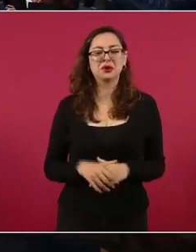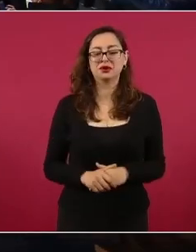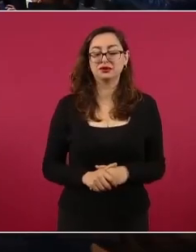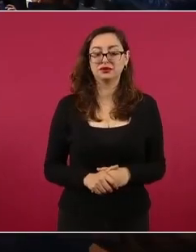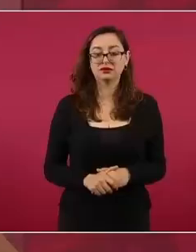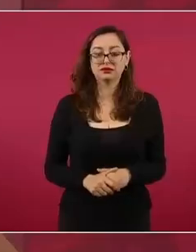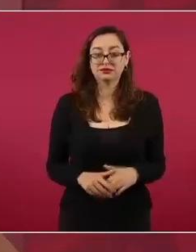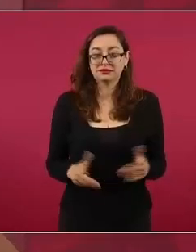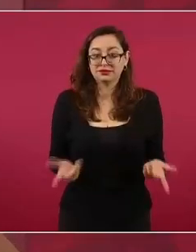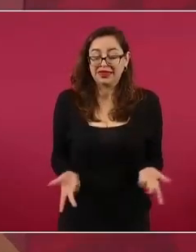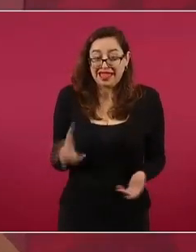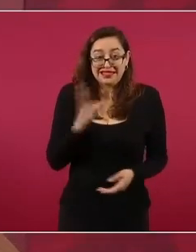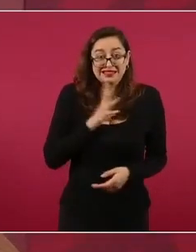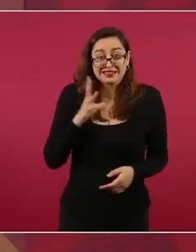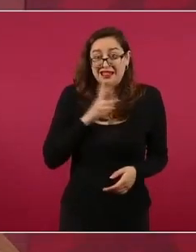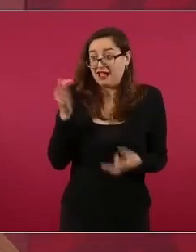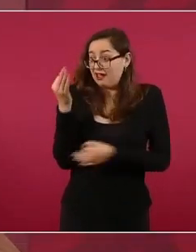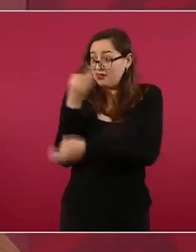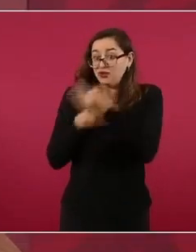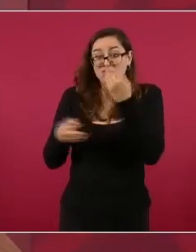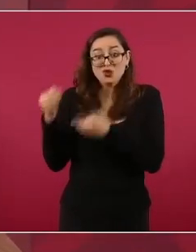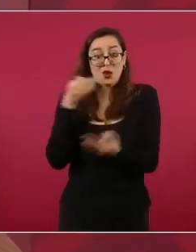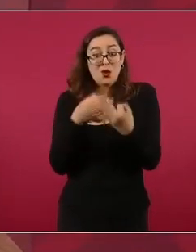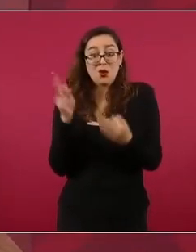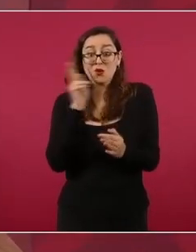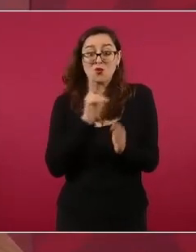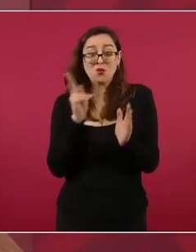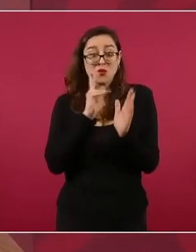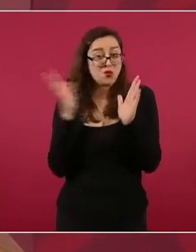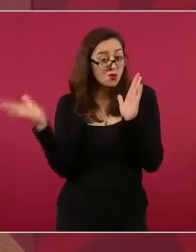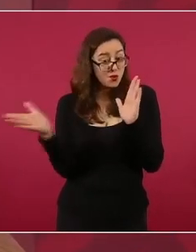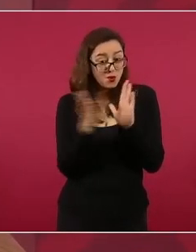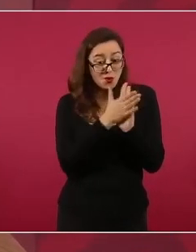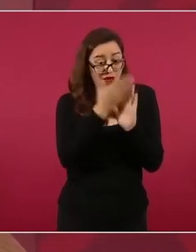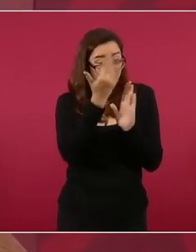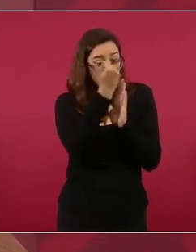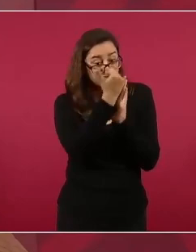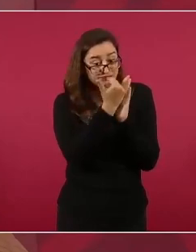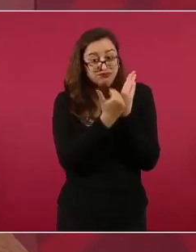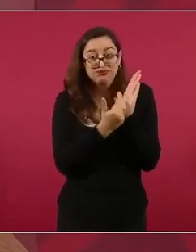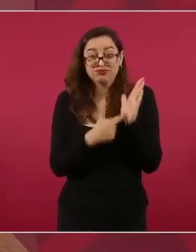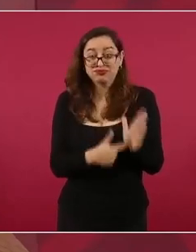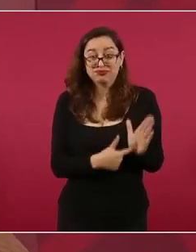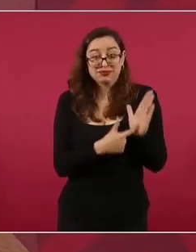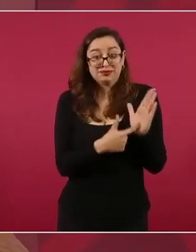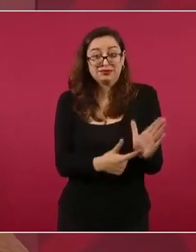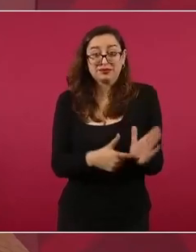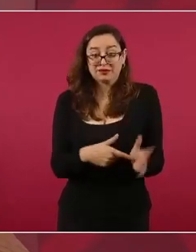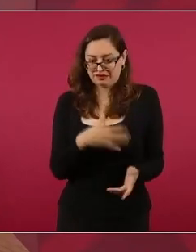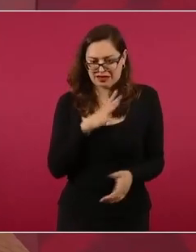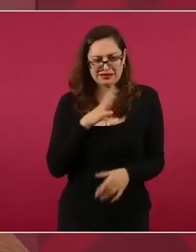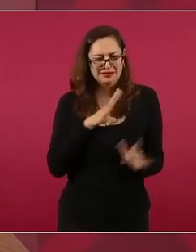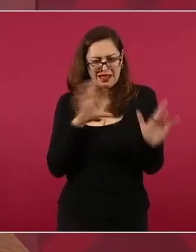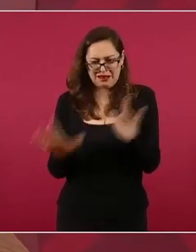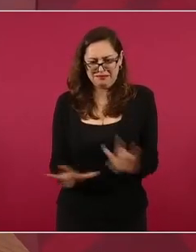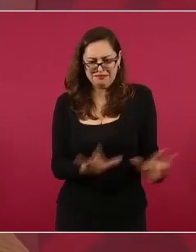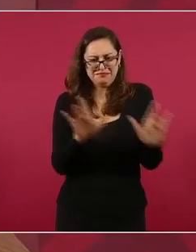Al mediodía del día de la elección presidencial, ahí está la grabación.